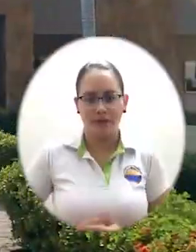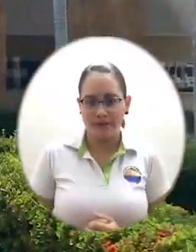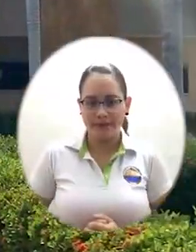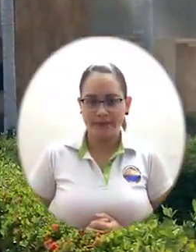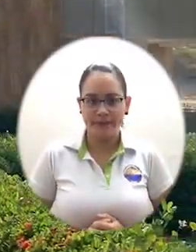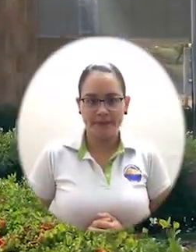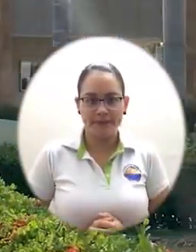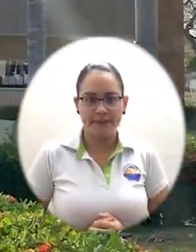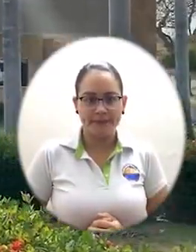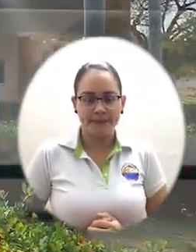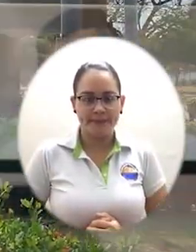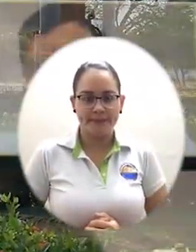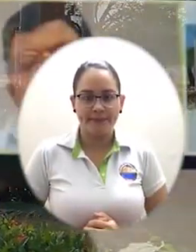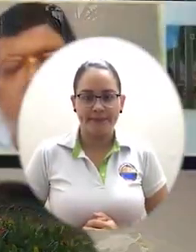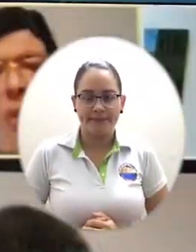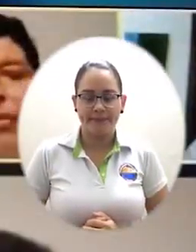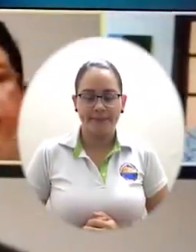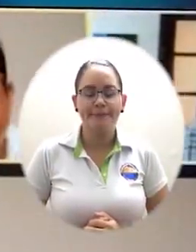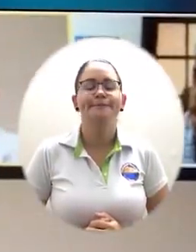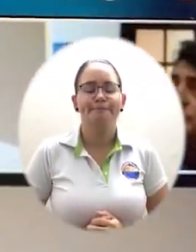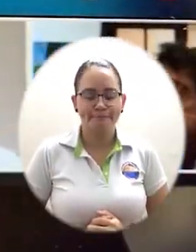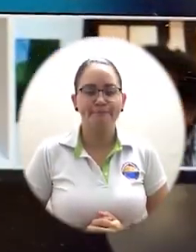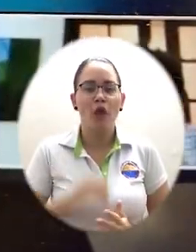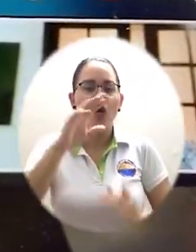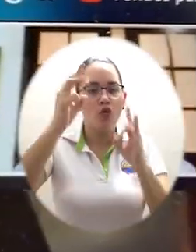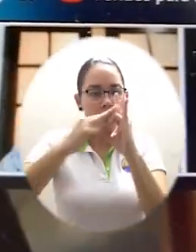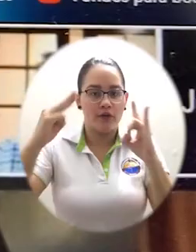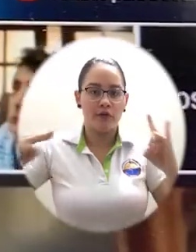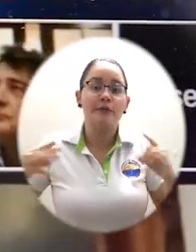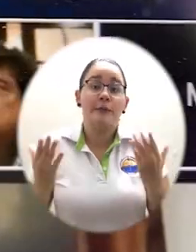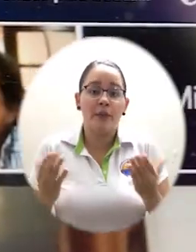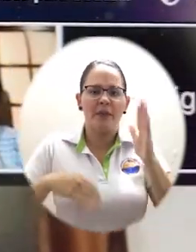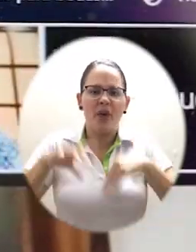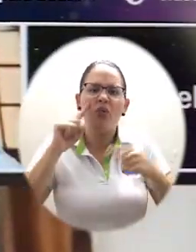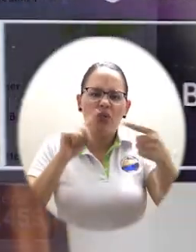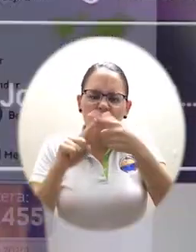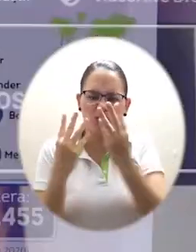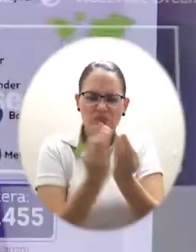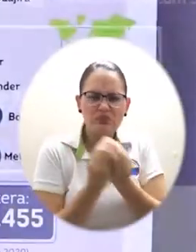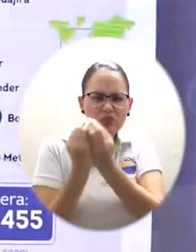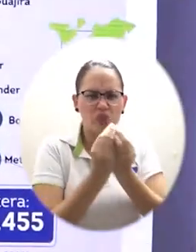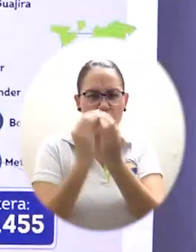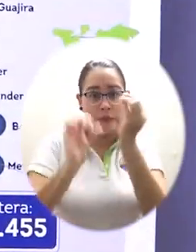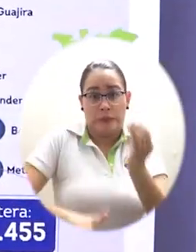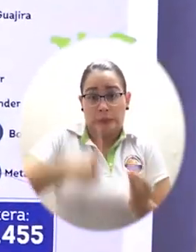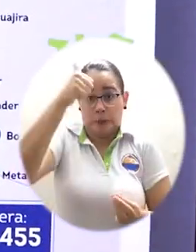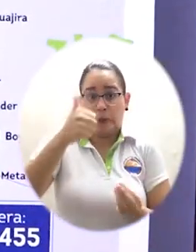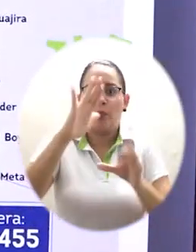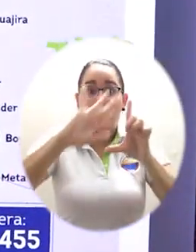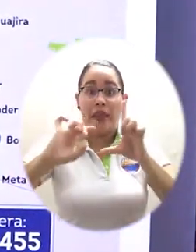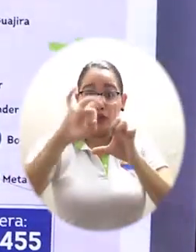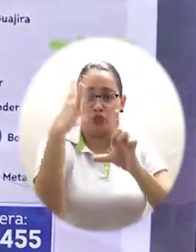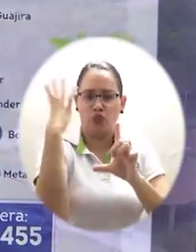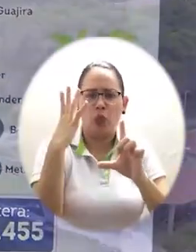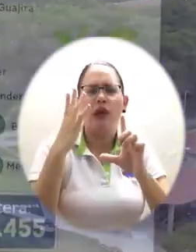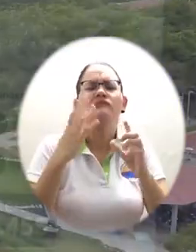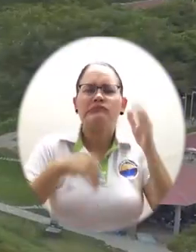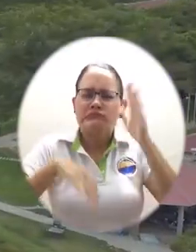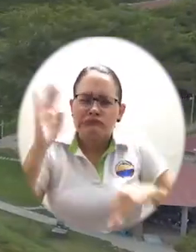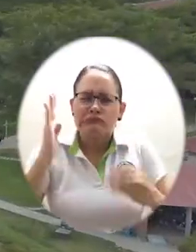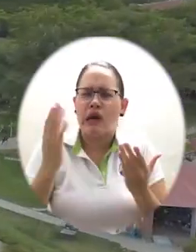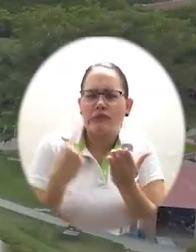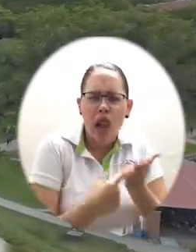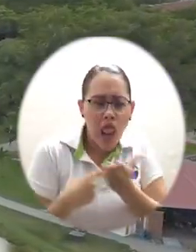La Universidad del Magdalena llevó a cabo una sesión virtual del Consejo Superior, durante la que el rector Pablo Vera Salazar presentó escenarios